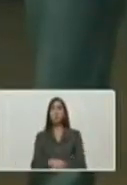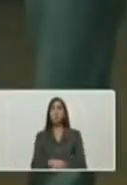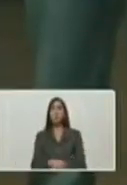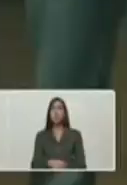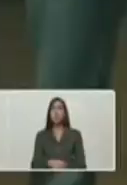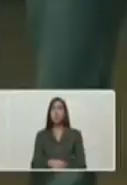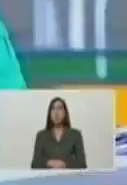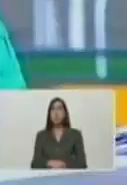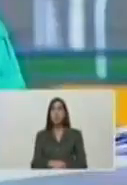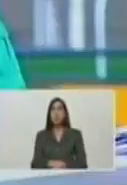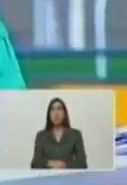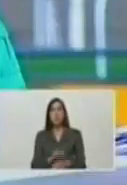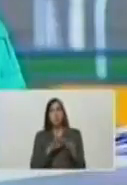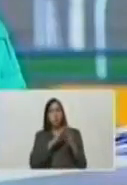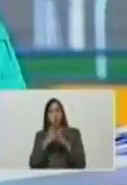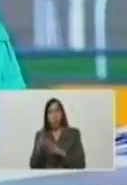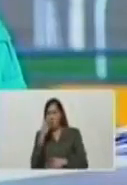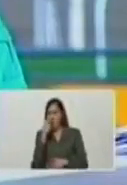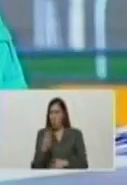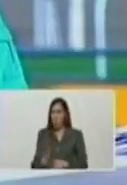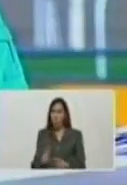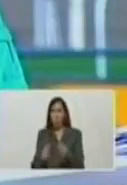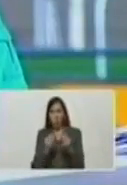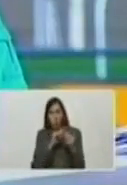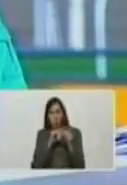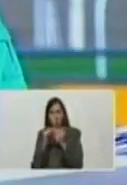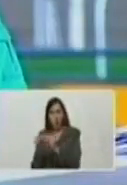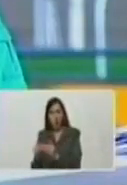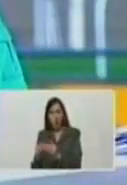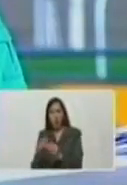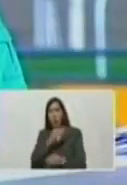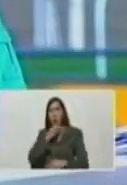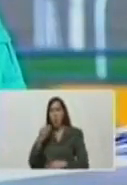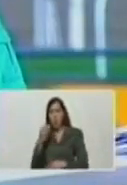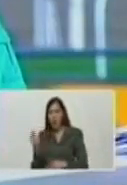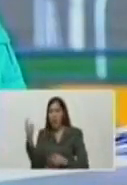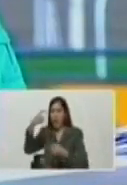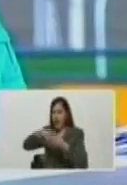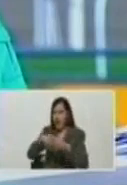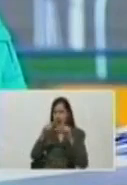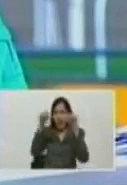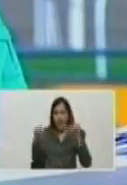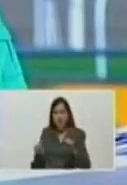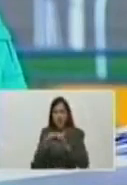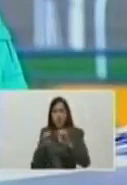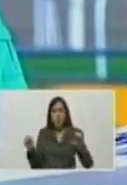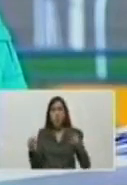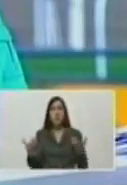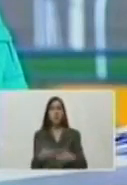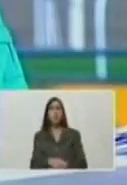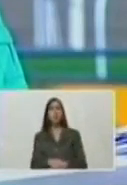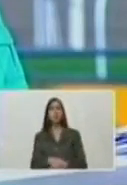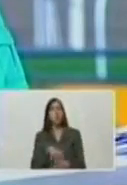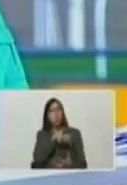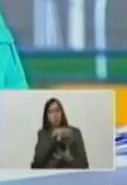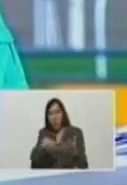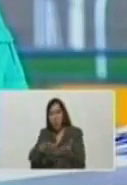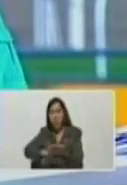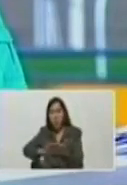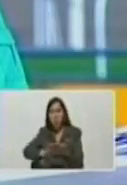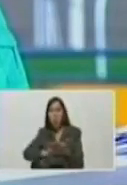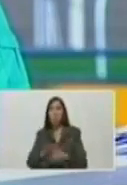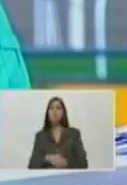¿Cuántos barrios hemos visitado? ¿Cuántas comunidades? ¿Cuántos muchachos hemos reincorporado al sistema escolar? ¿Qué problemas hay que resolver? Y